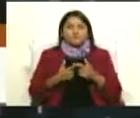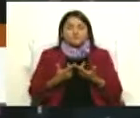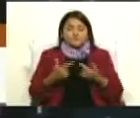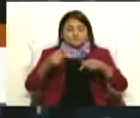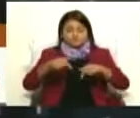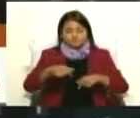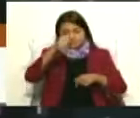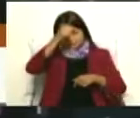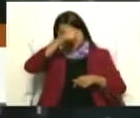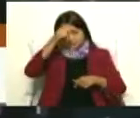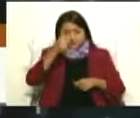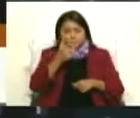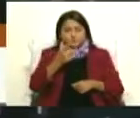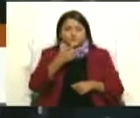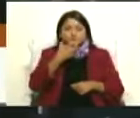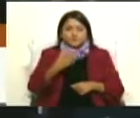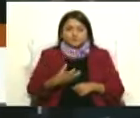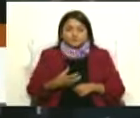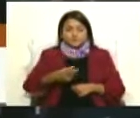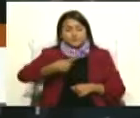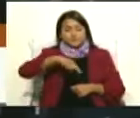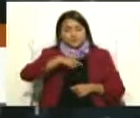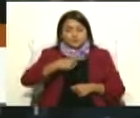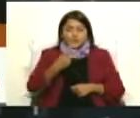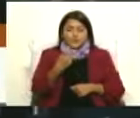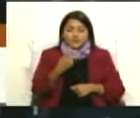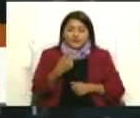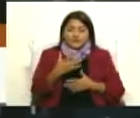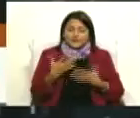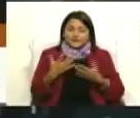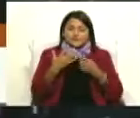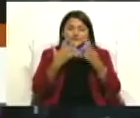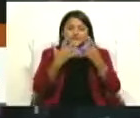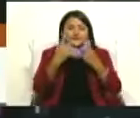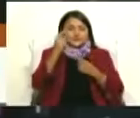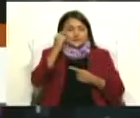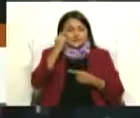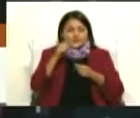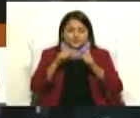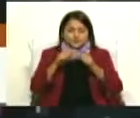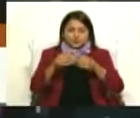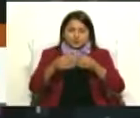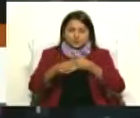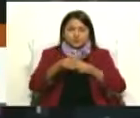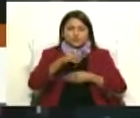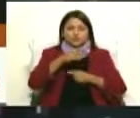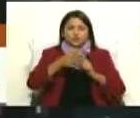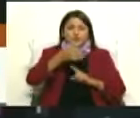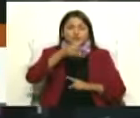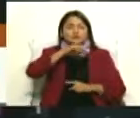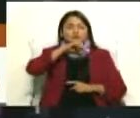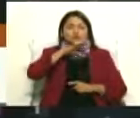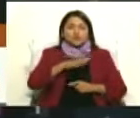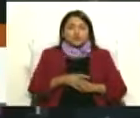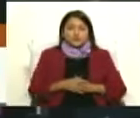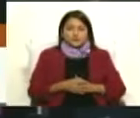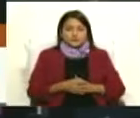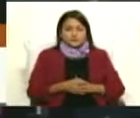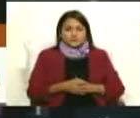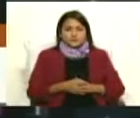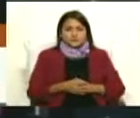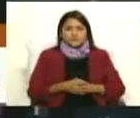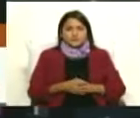domingo 3 de diciembre estamos a 6 días de hacer historia, de decirle a nuestros hijos,